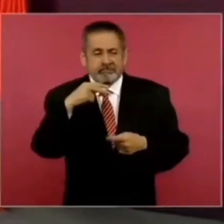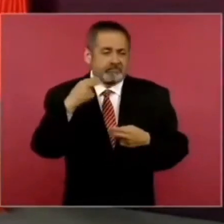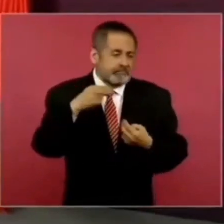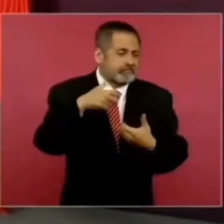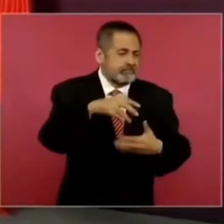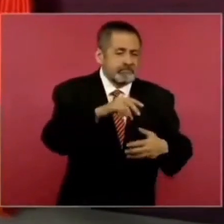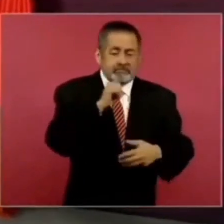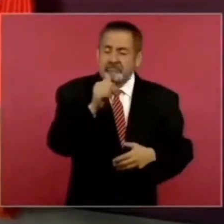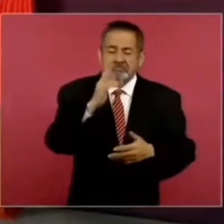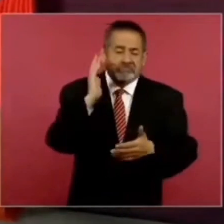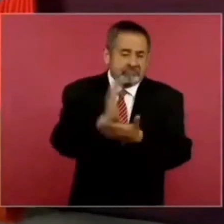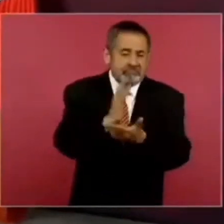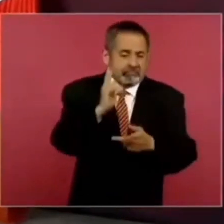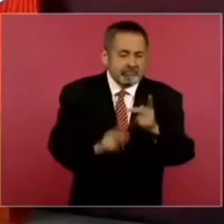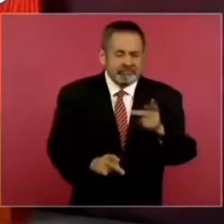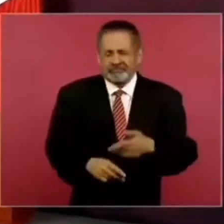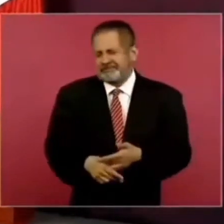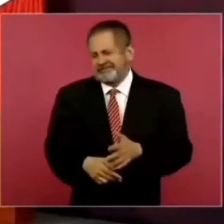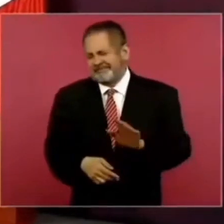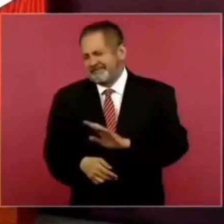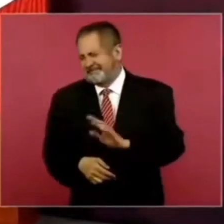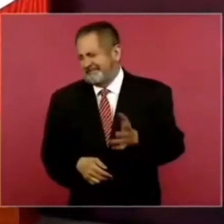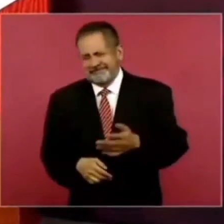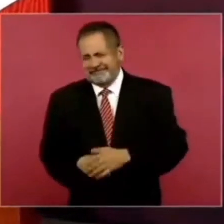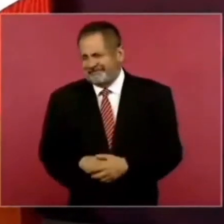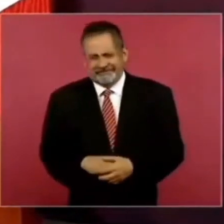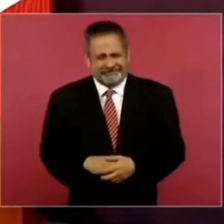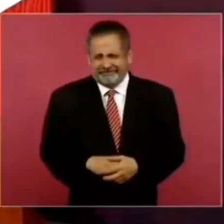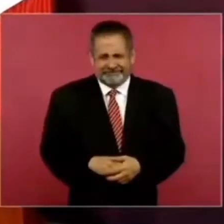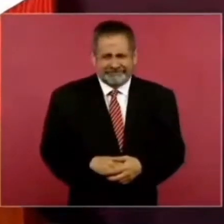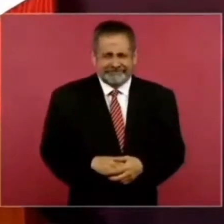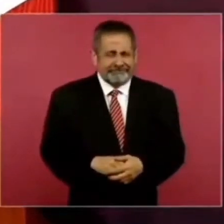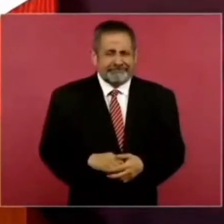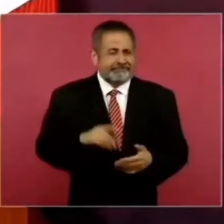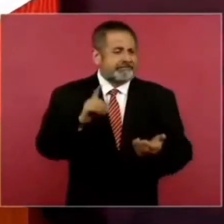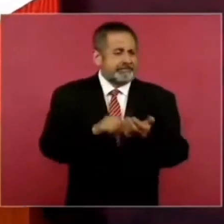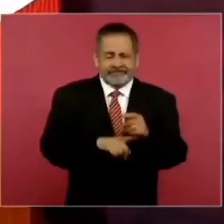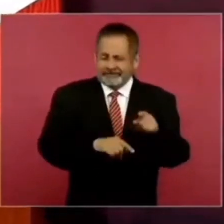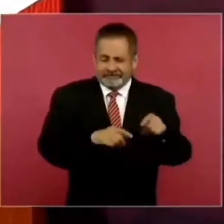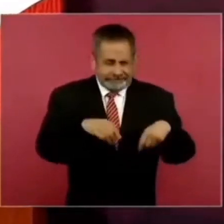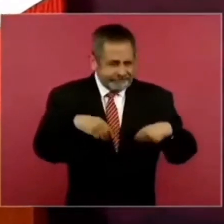si el Poder Legislativo